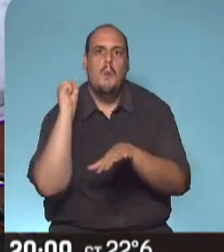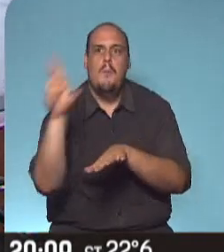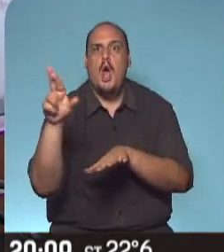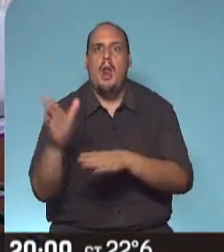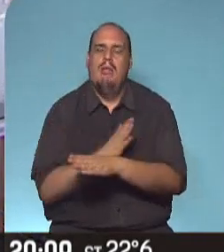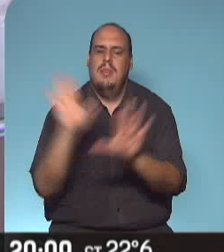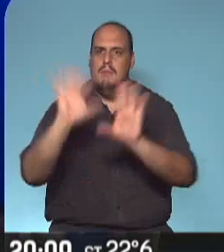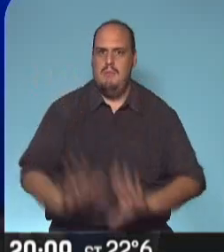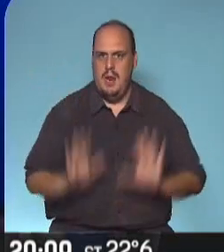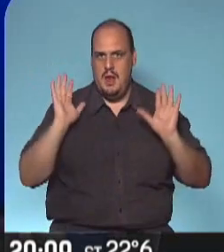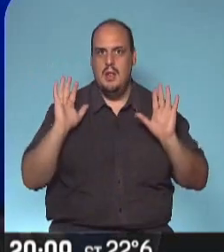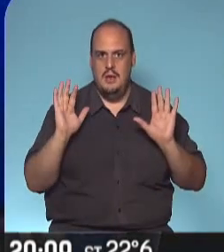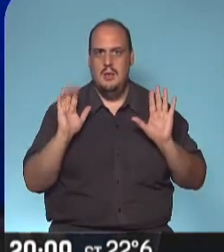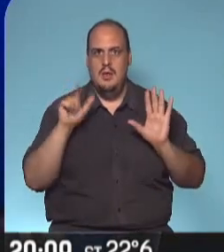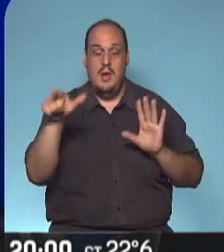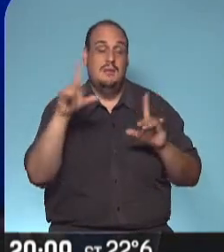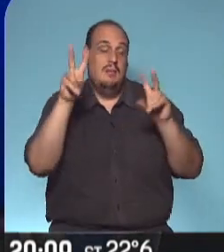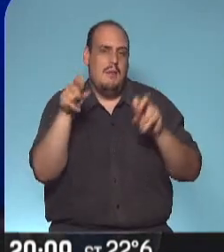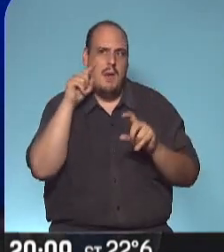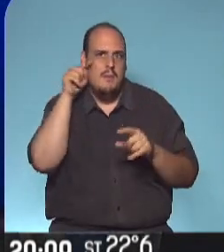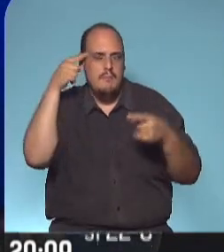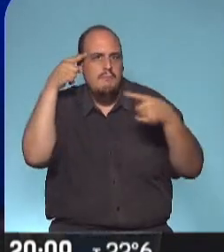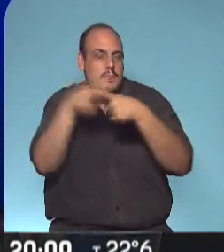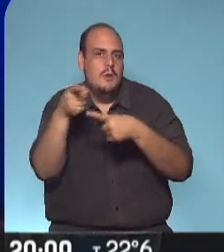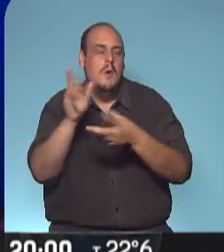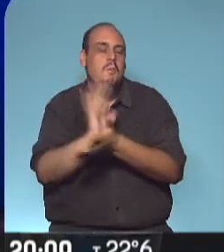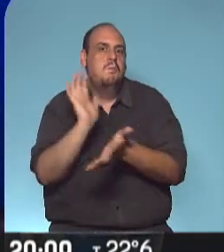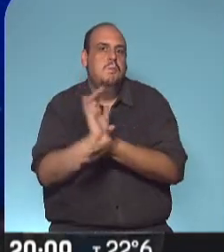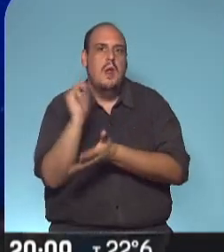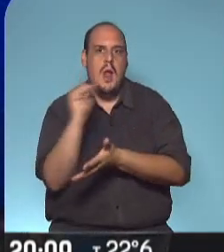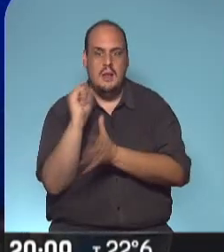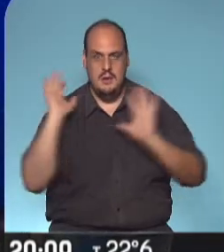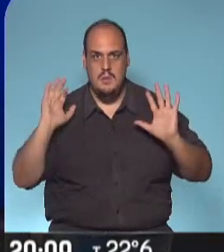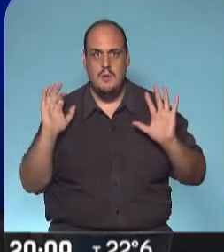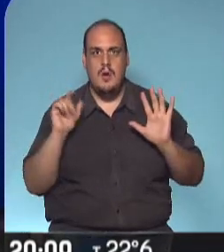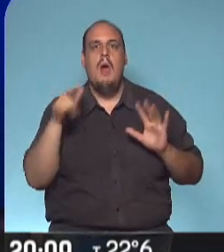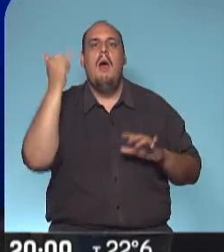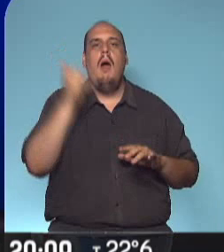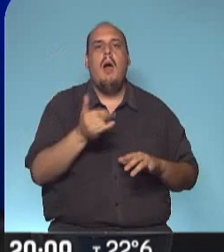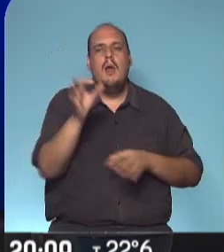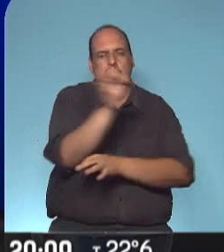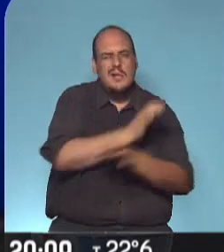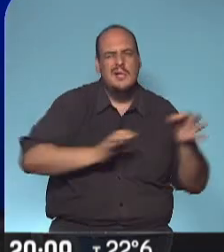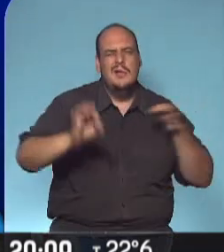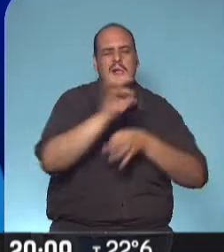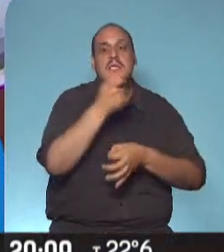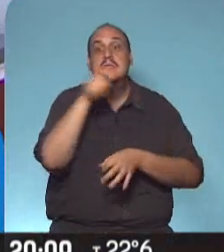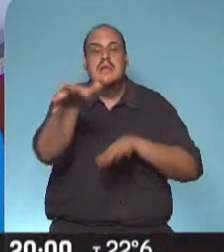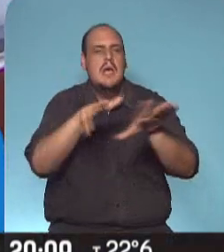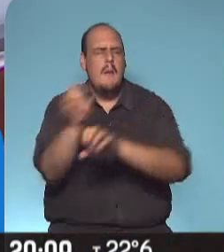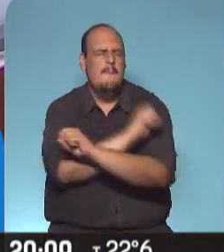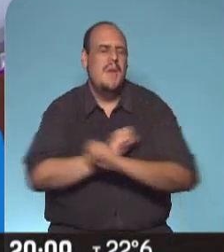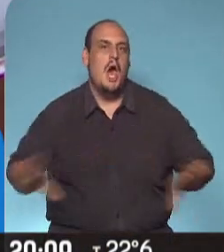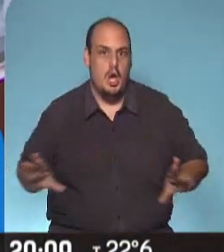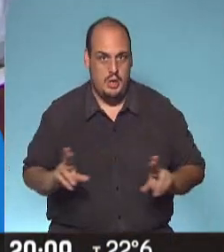eventualidades siempre son son picos negativos parece haber armado una logística para ese peor caso para el